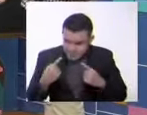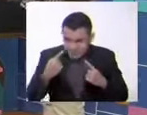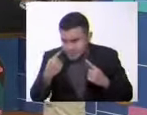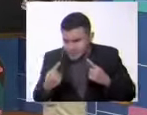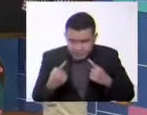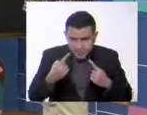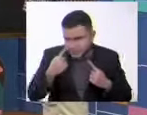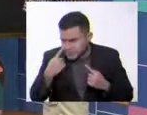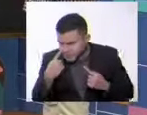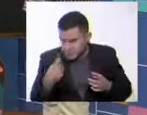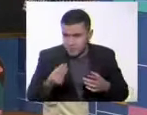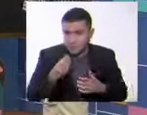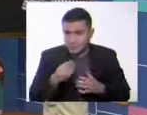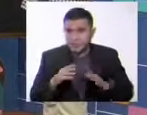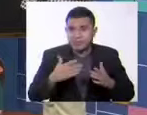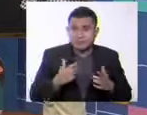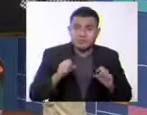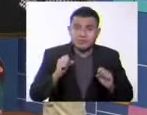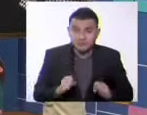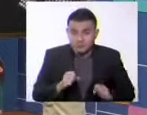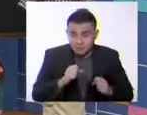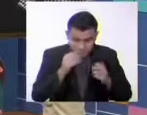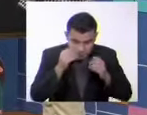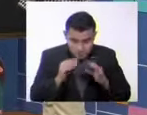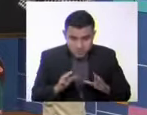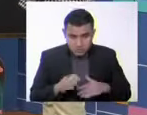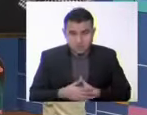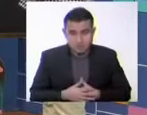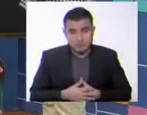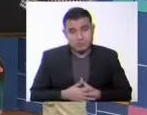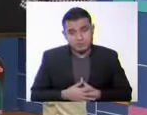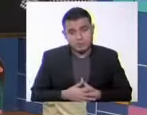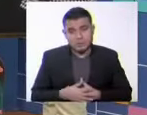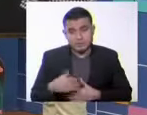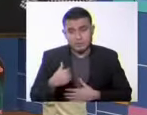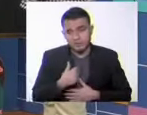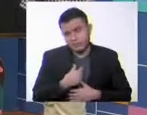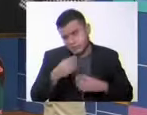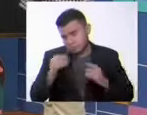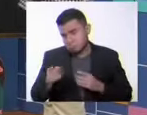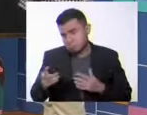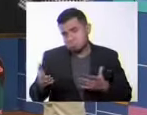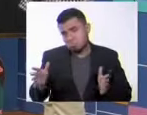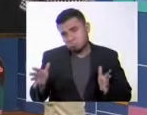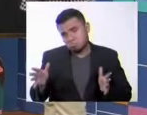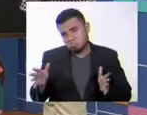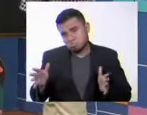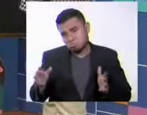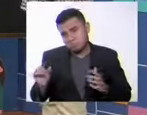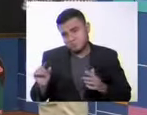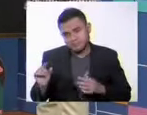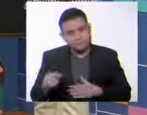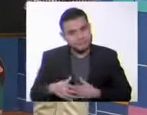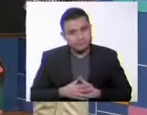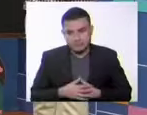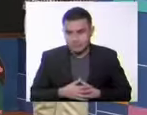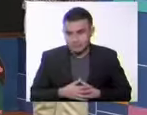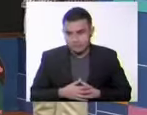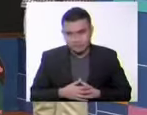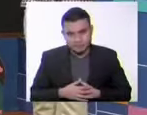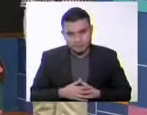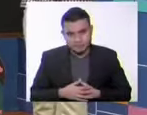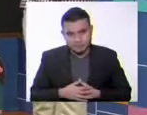con los alimentos, porque lo que se puede perder no solamente no es una pérdida así pequeña, sino que es una